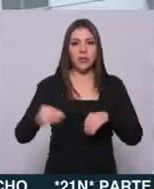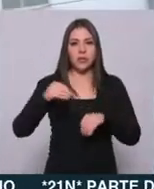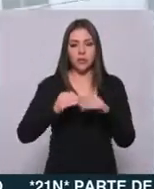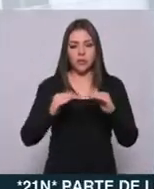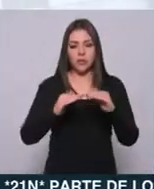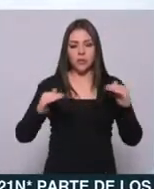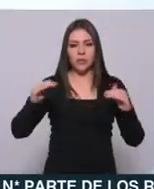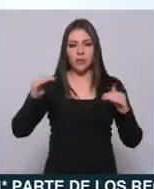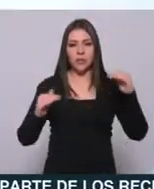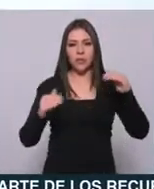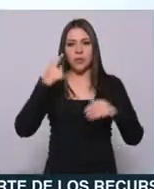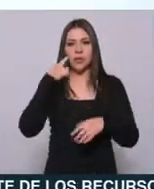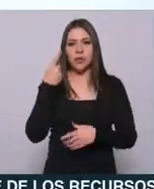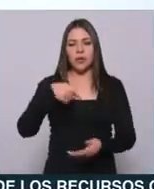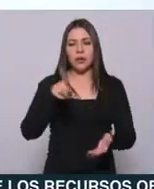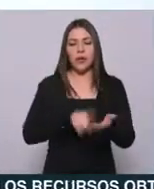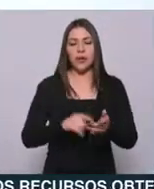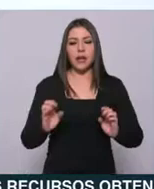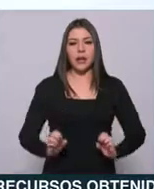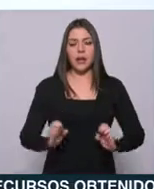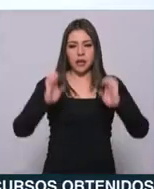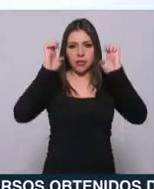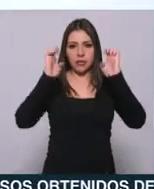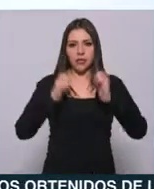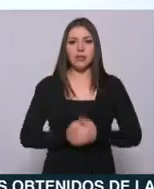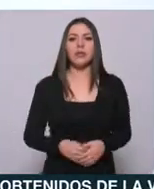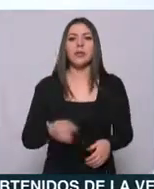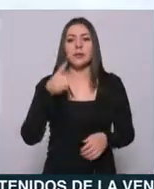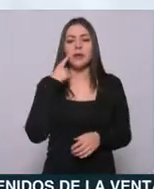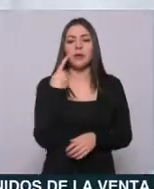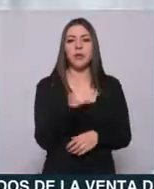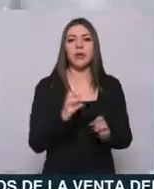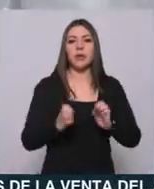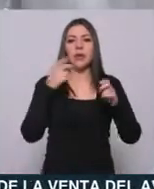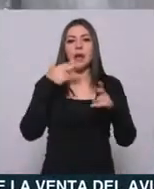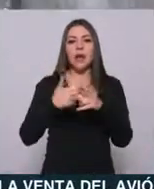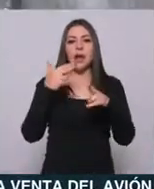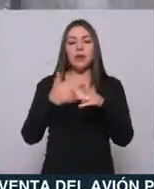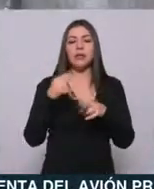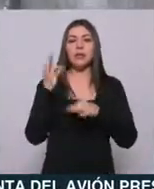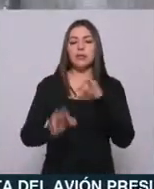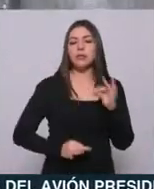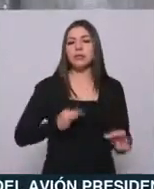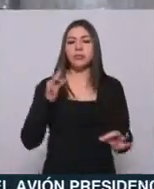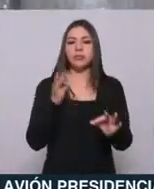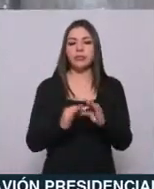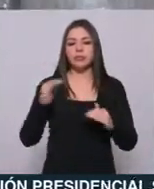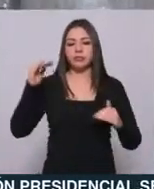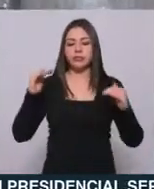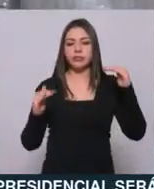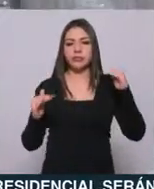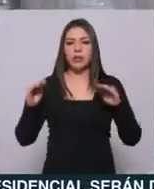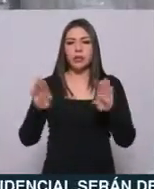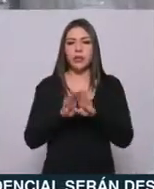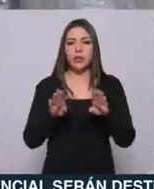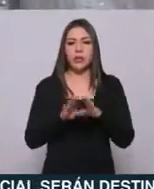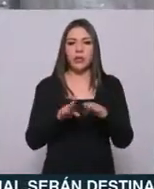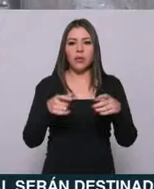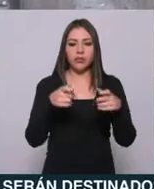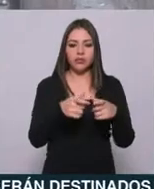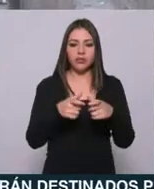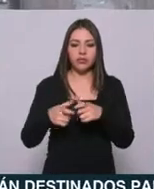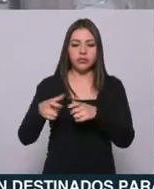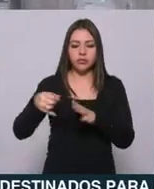del subsuelo hacia el edificio, con lo que irán jugando hasta lograr que el edificio se vaya nivelando a través de perforaciones circulares en la losa